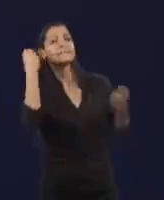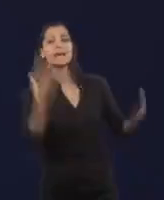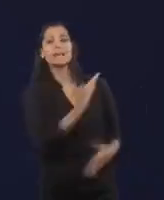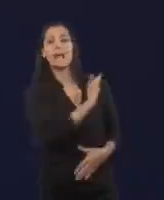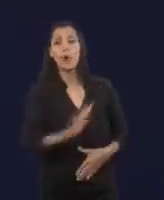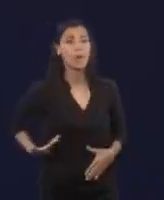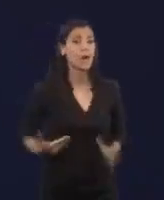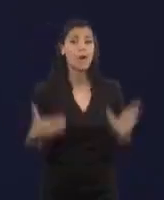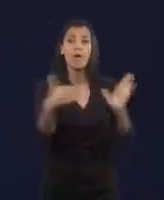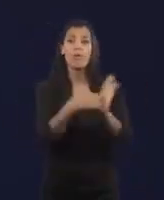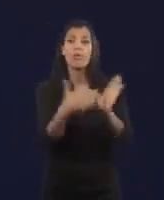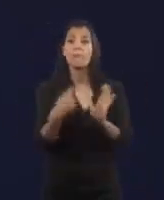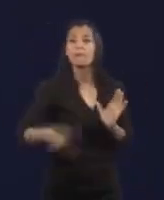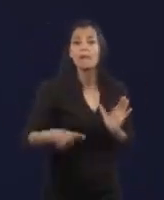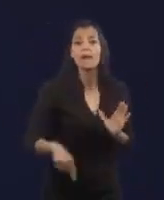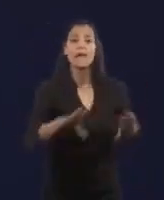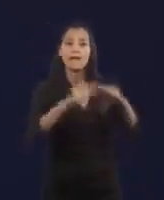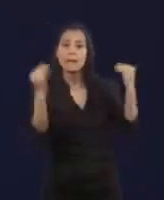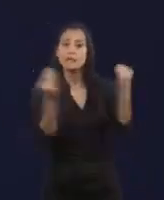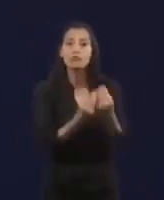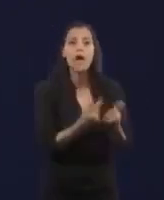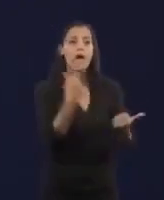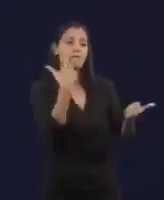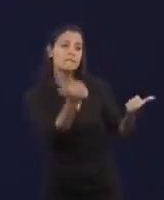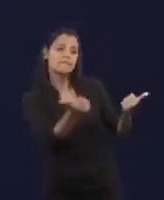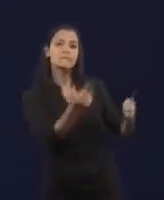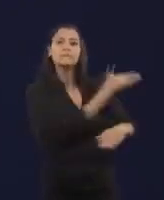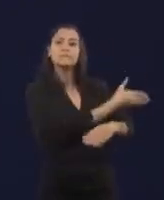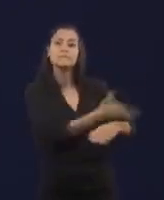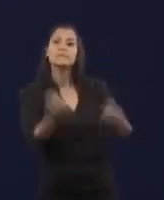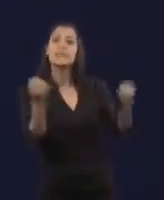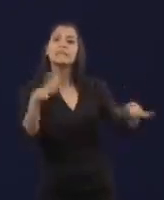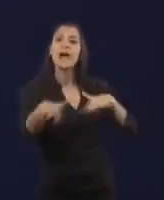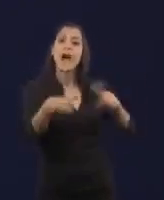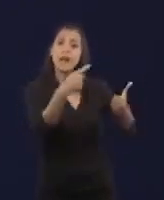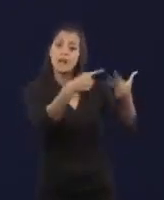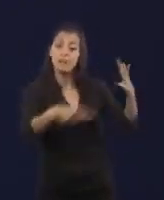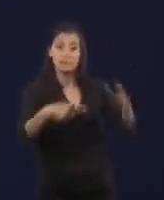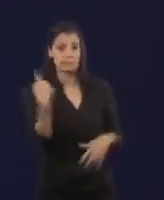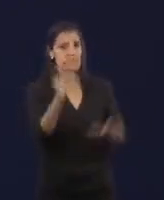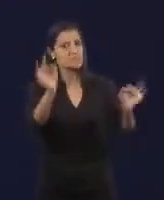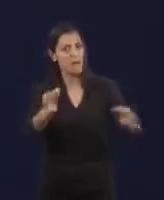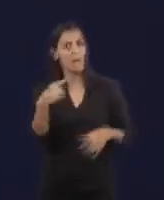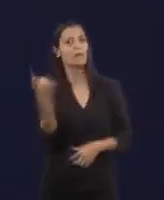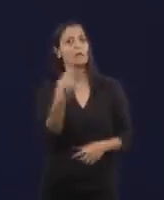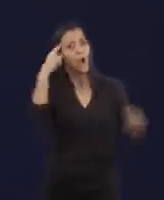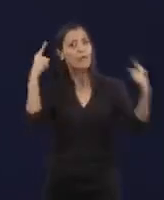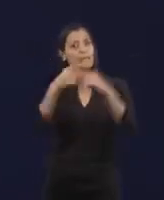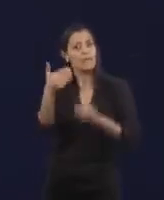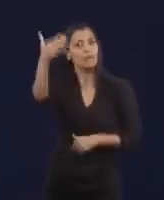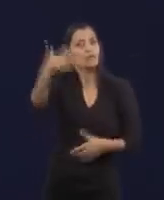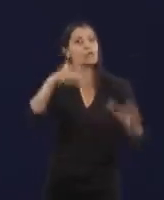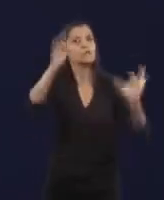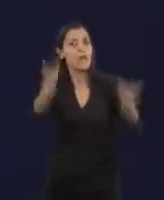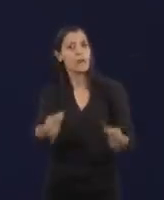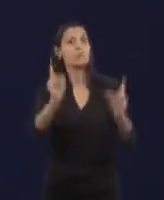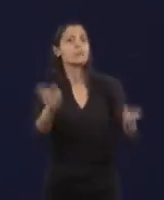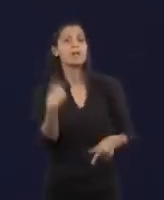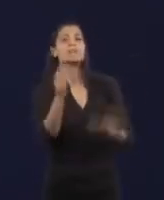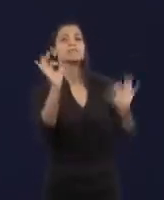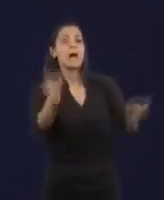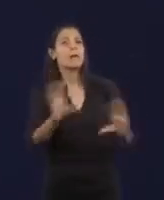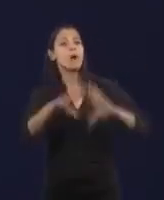camino recorrido y por los resultados y Nosotros sabemos perfectamente Hacia dónde vamos y perfectamente los resultados que